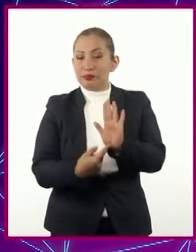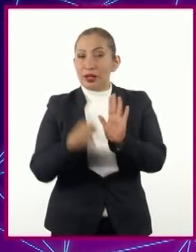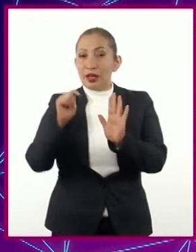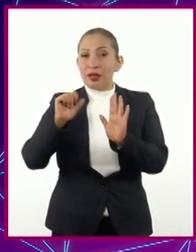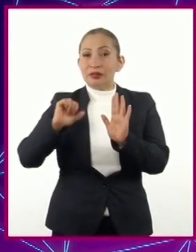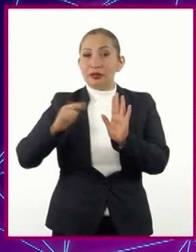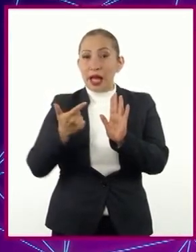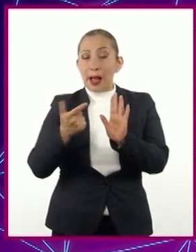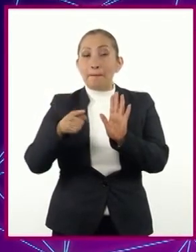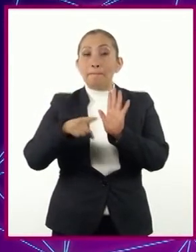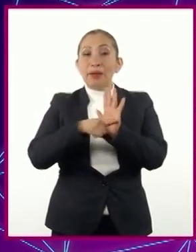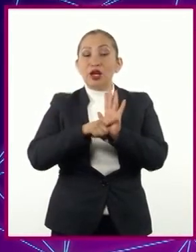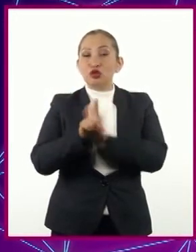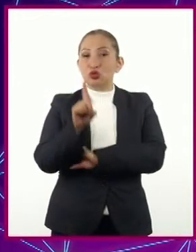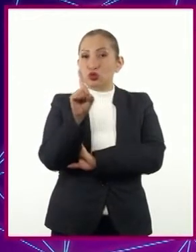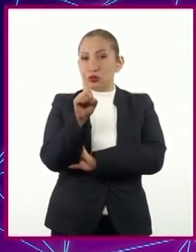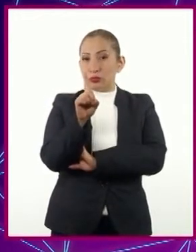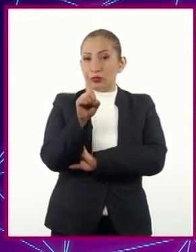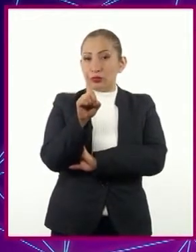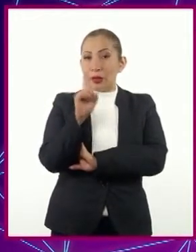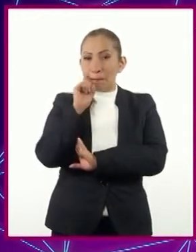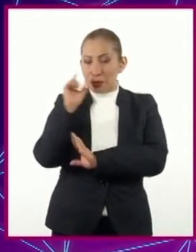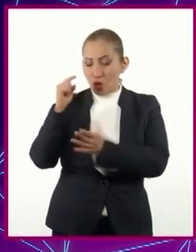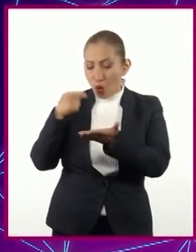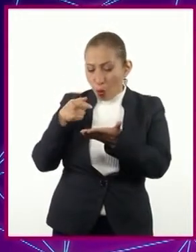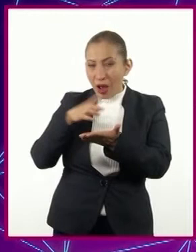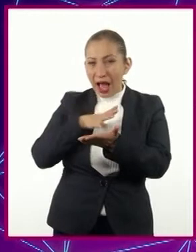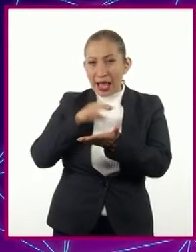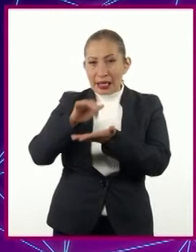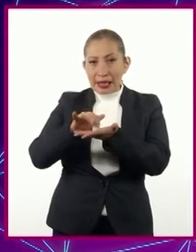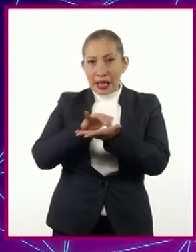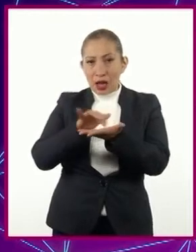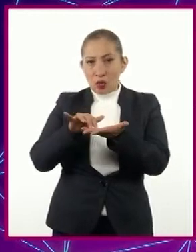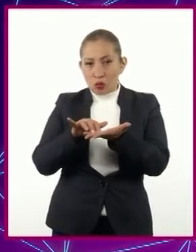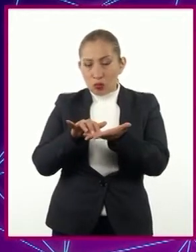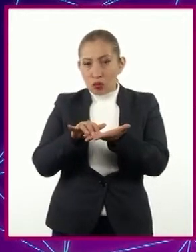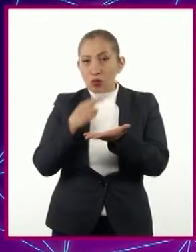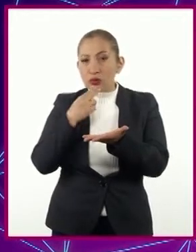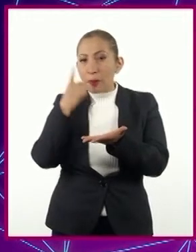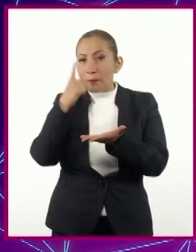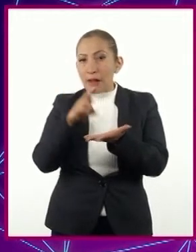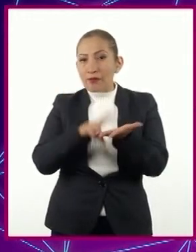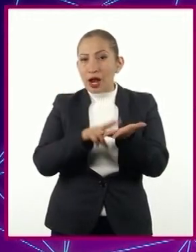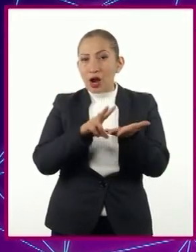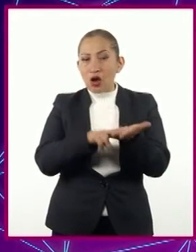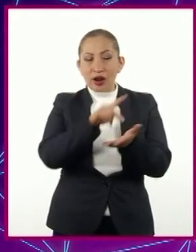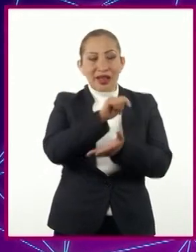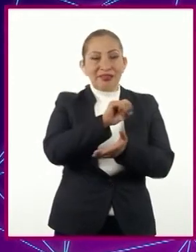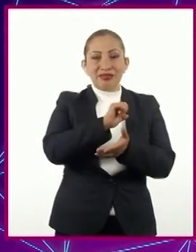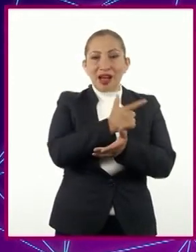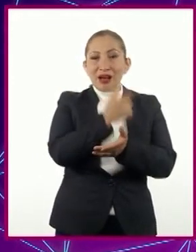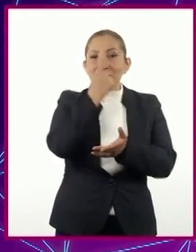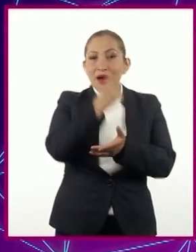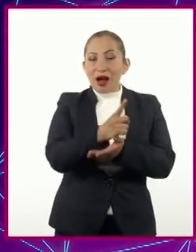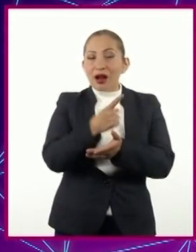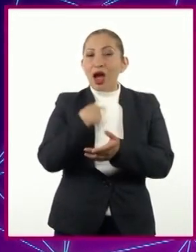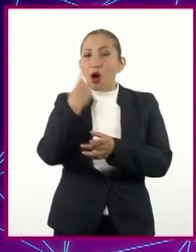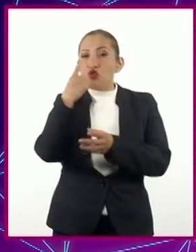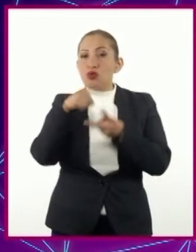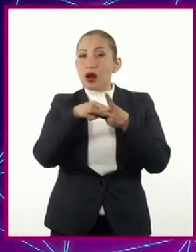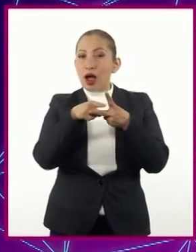tan a la menos 1 de la calculadora, aplicada al valor de la tangente para obtener un